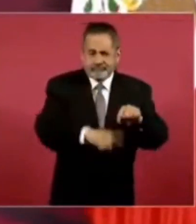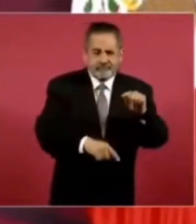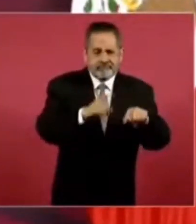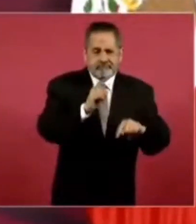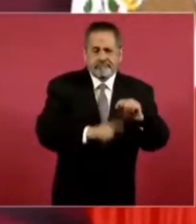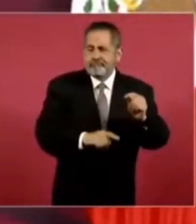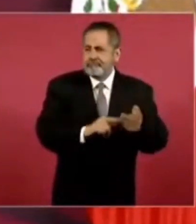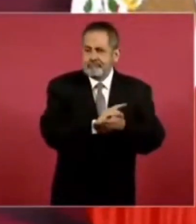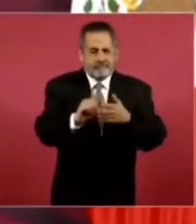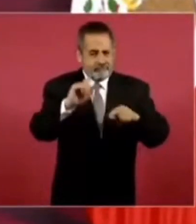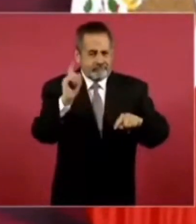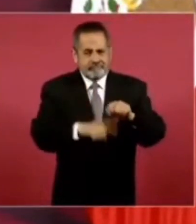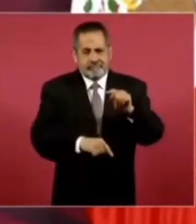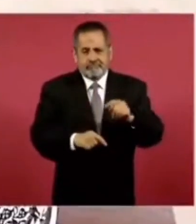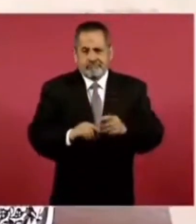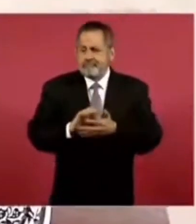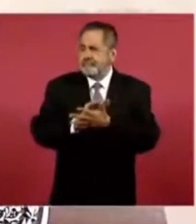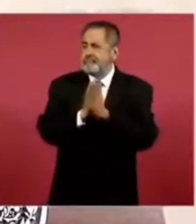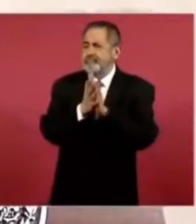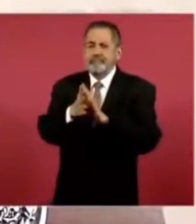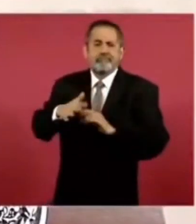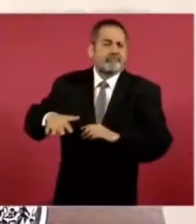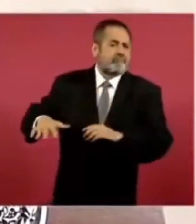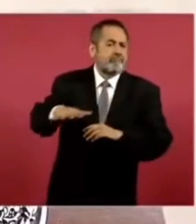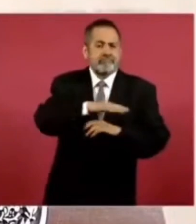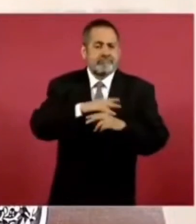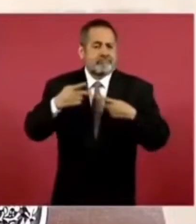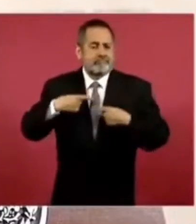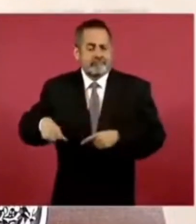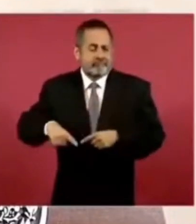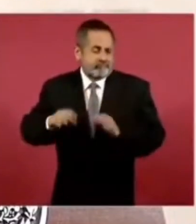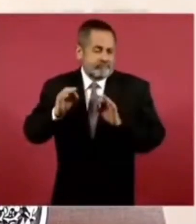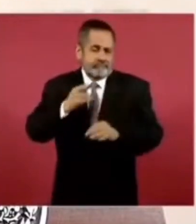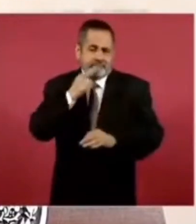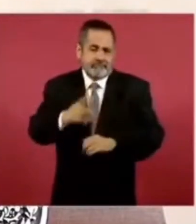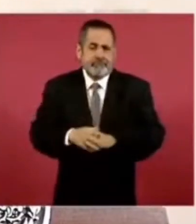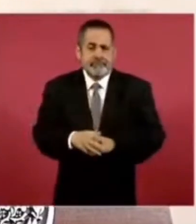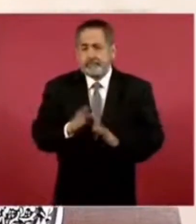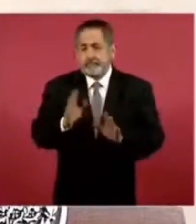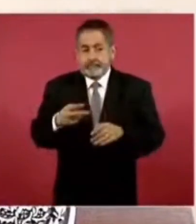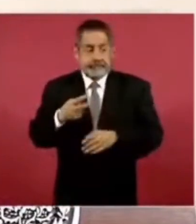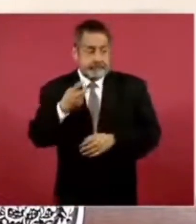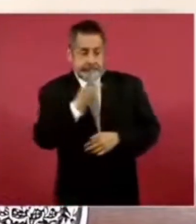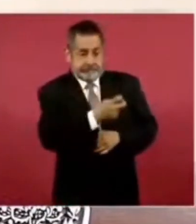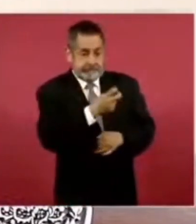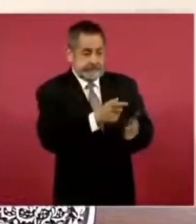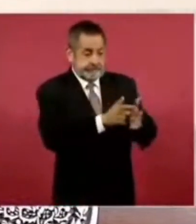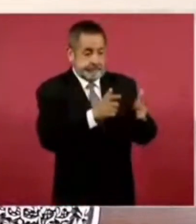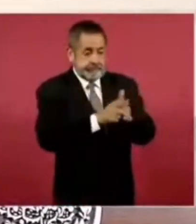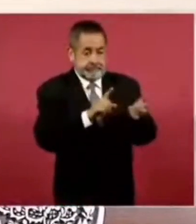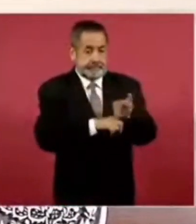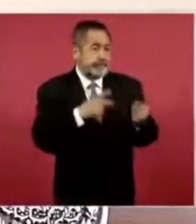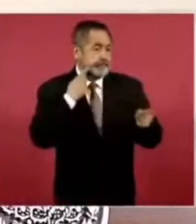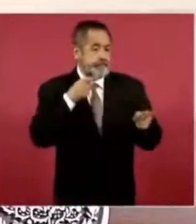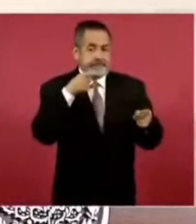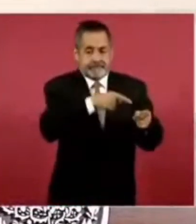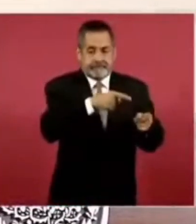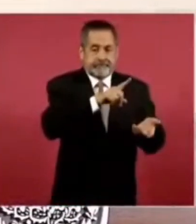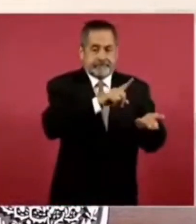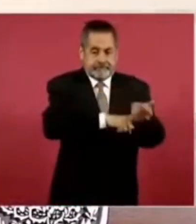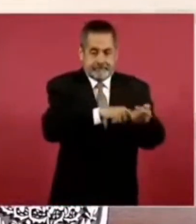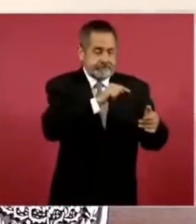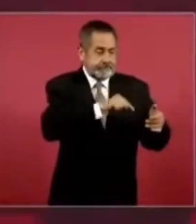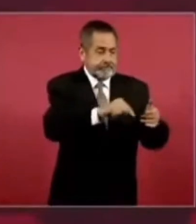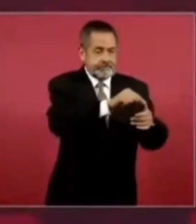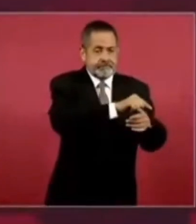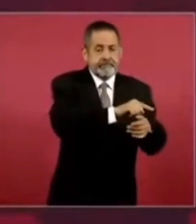país purificando la vida pública Entonces ese partido que tiene